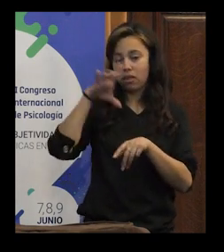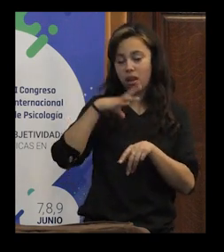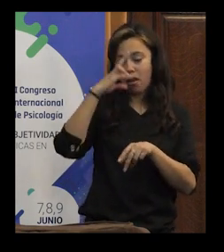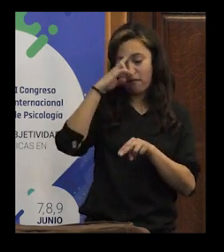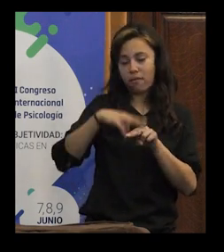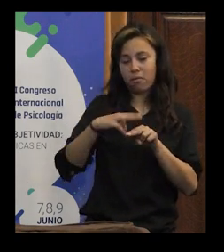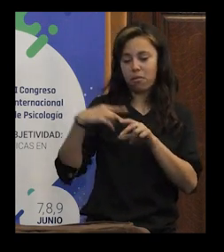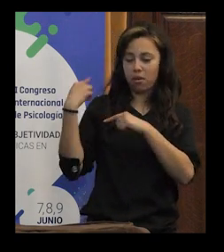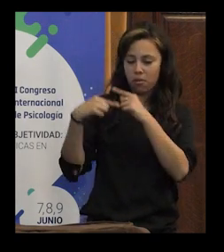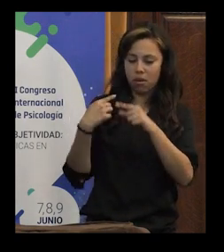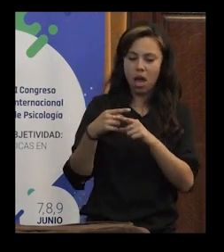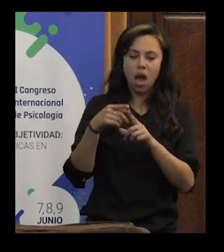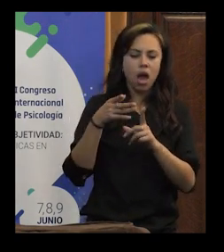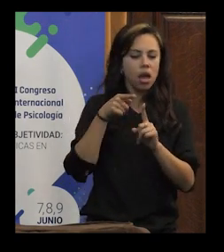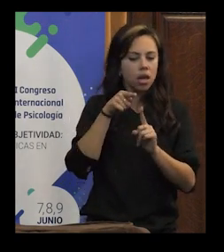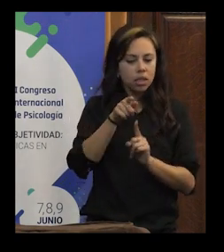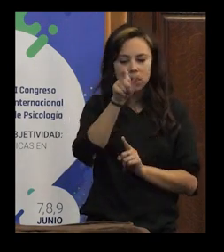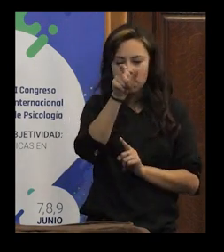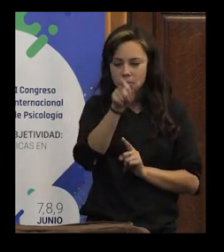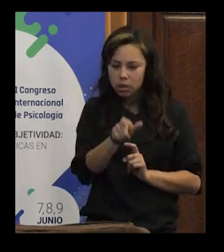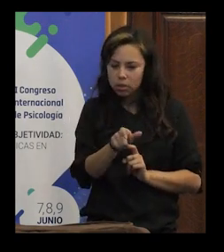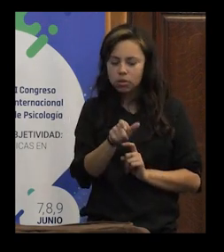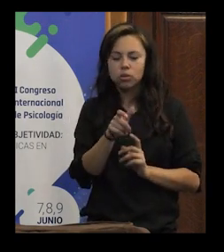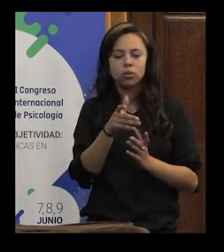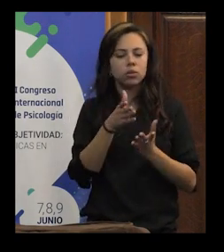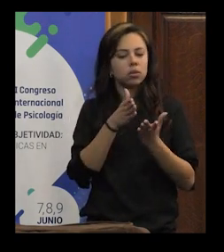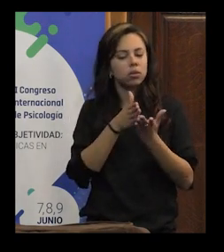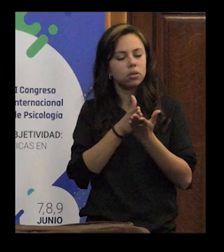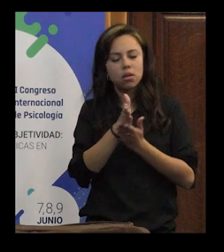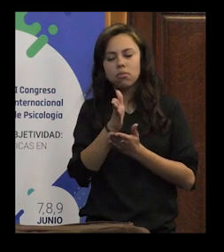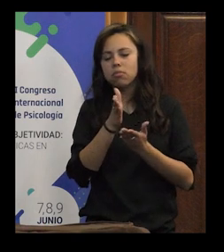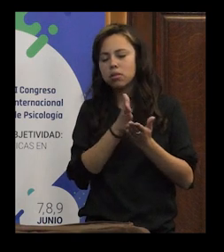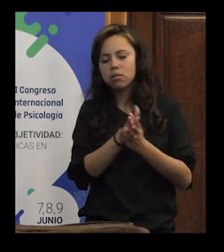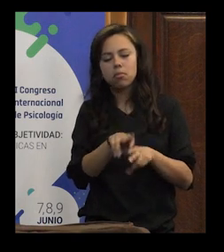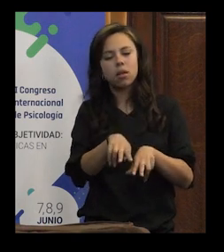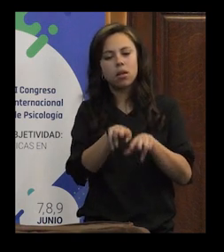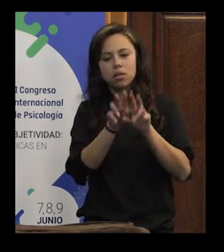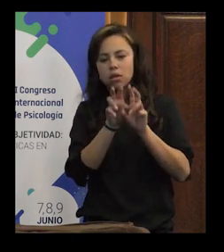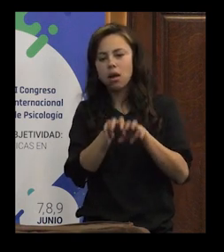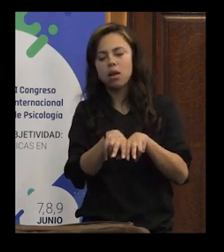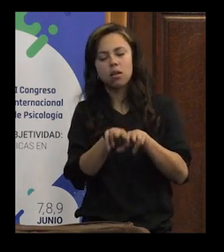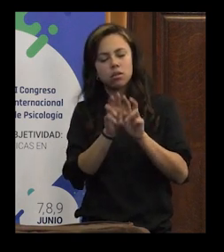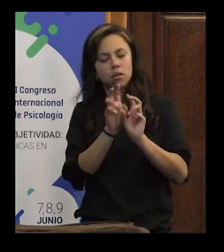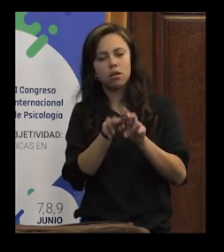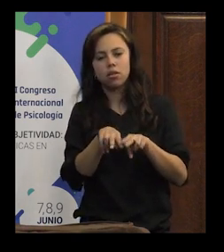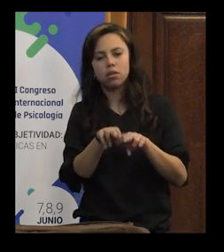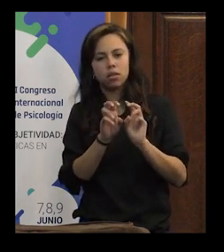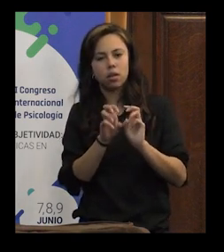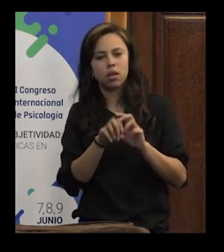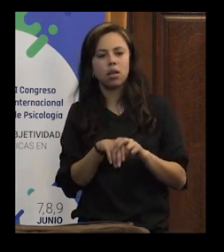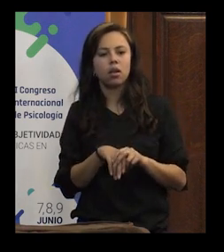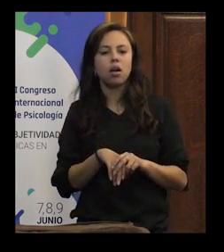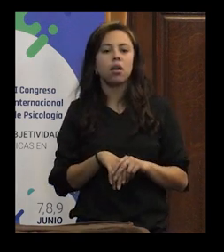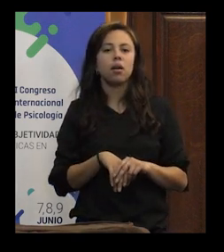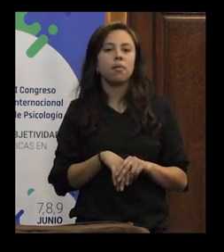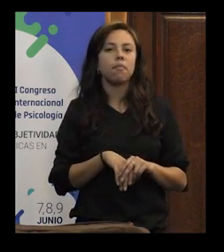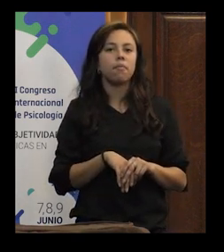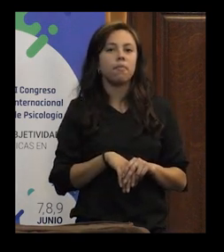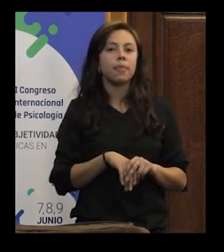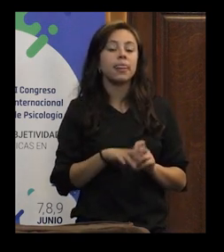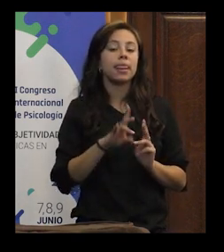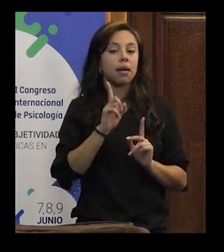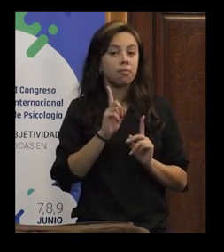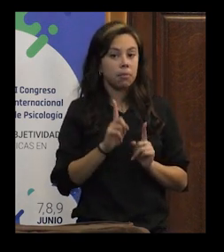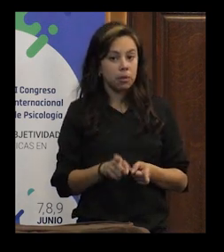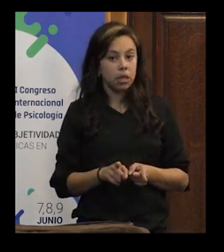laico experto en el gobierno de la enfermedad. También se torna activo en la propia empresa de la